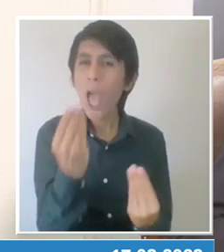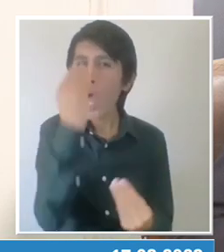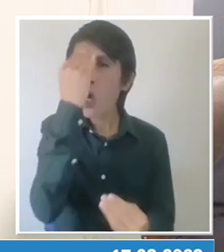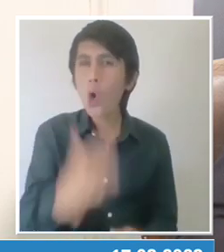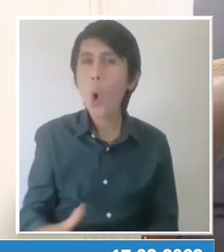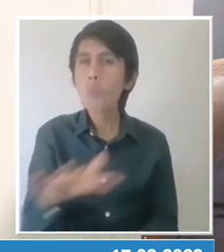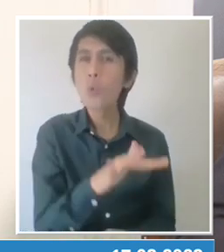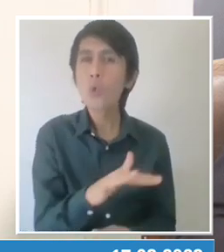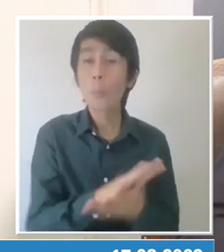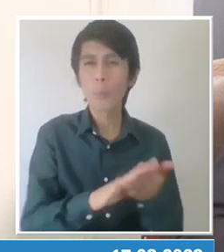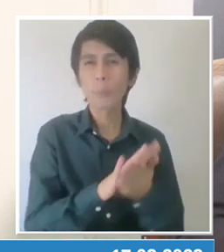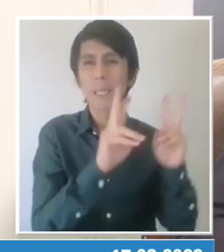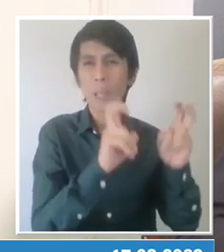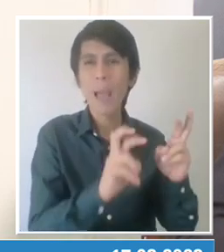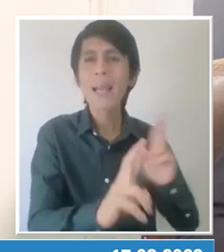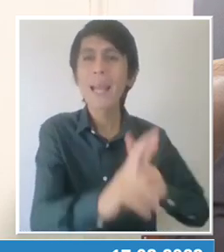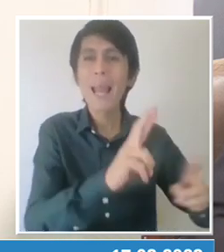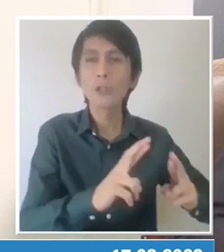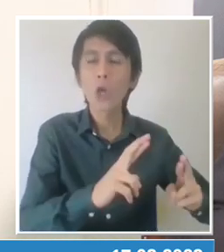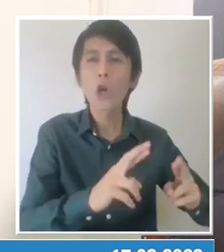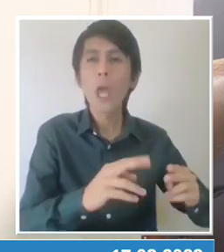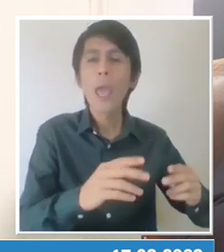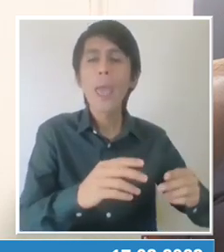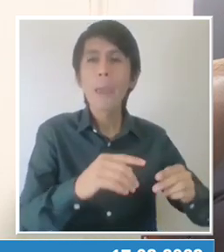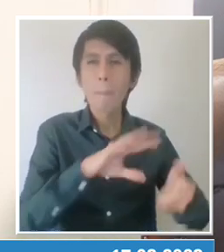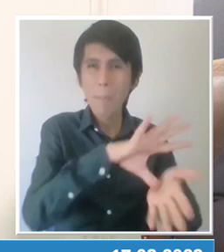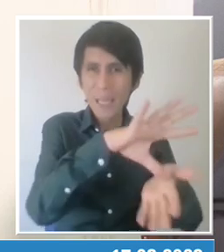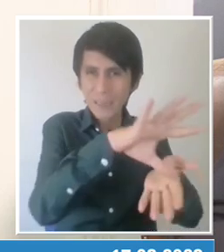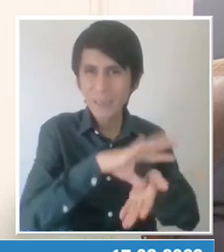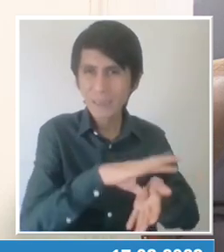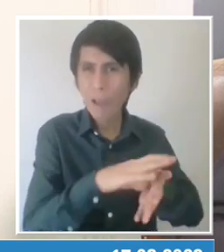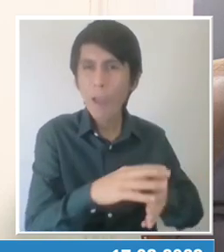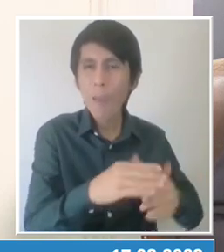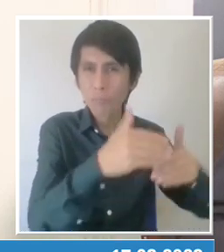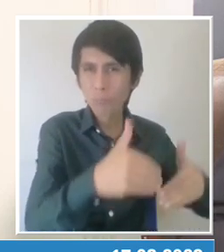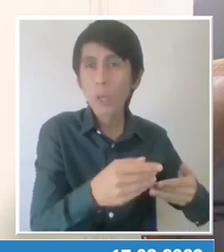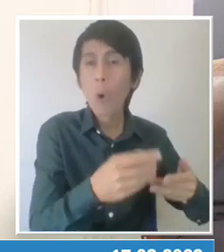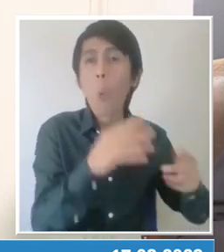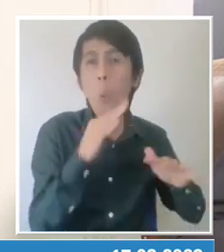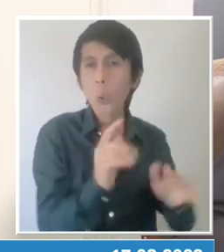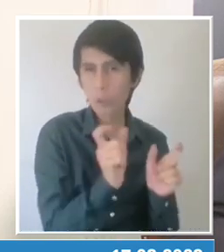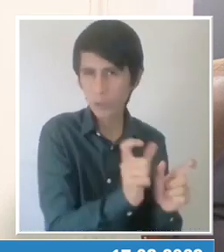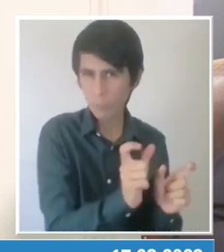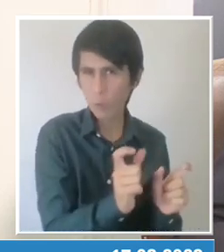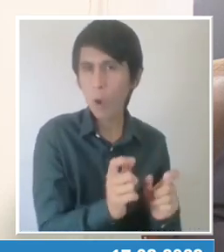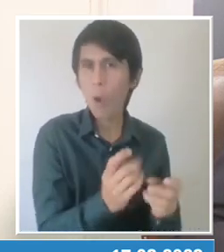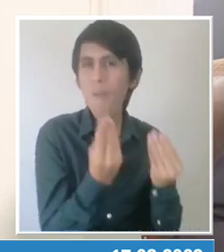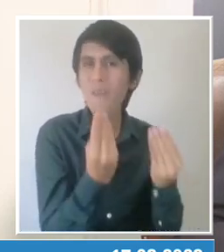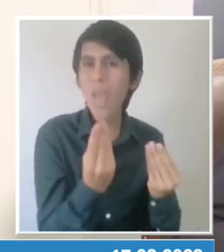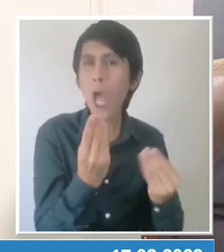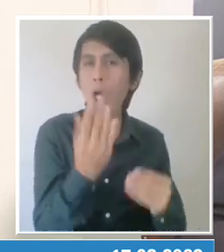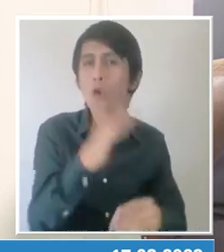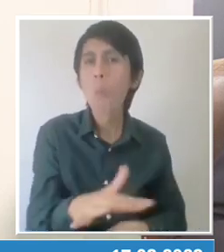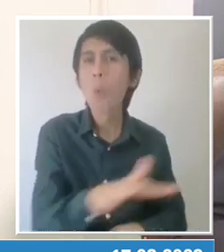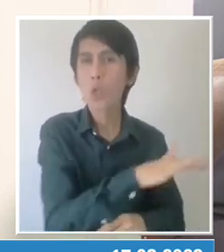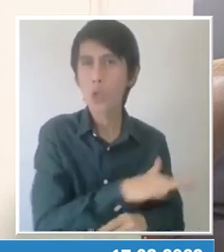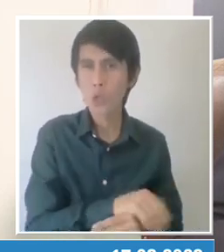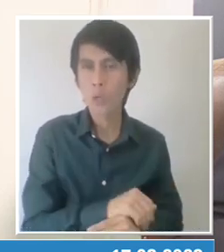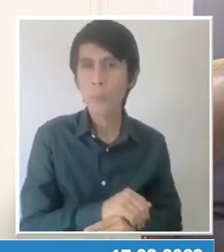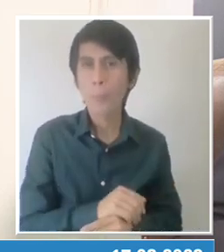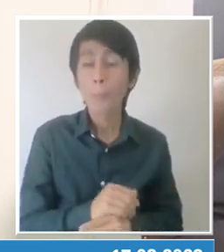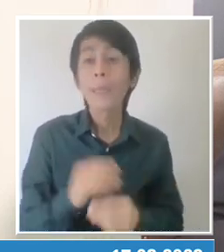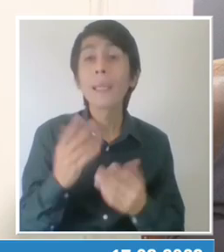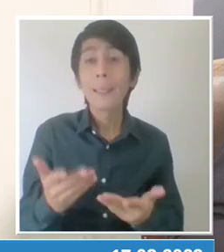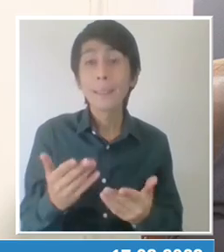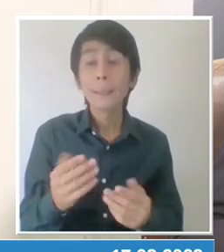Bueno, aquí en Chile nosotros tendríamos que también pensar en el bien común, que voy a terminar después esta exposición, aludiendo a que